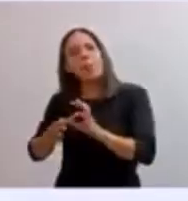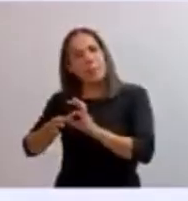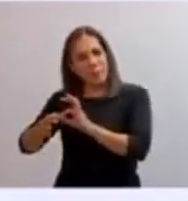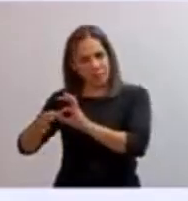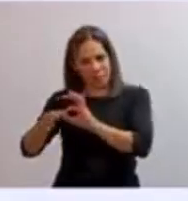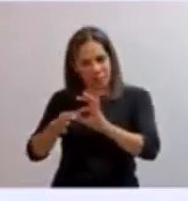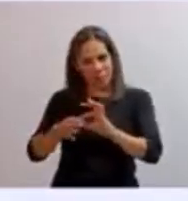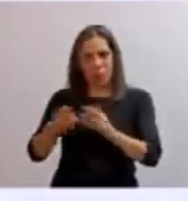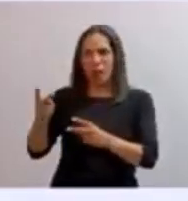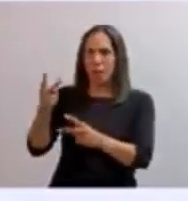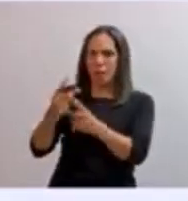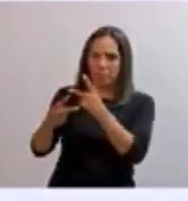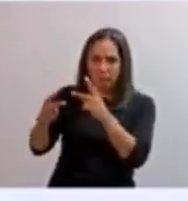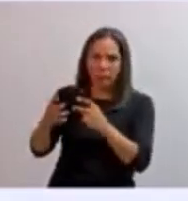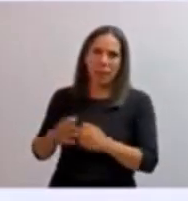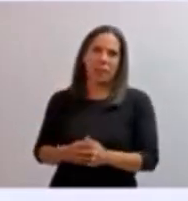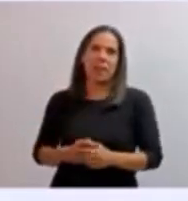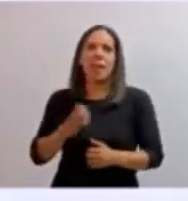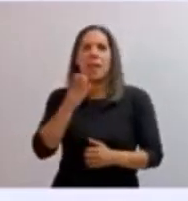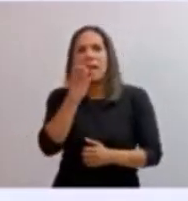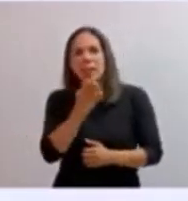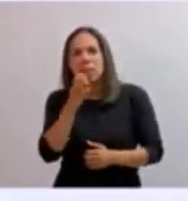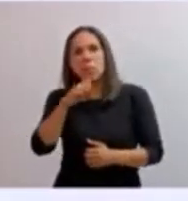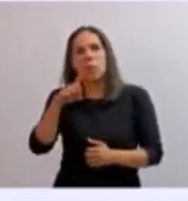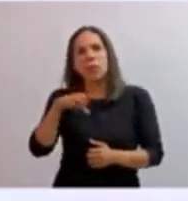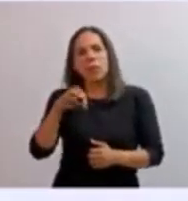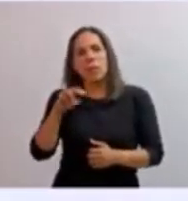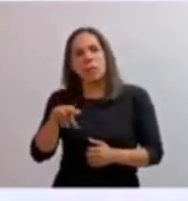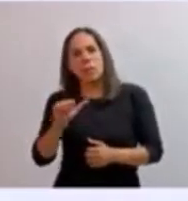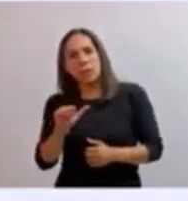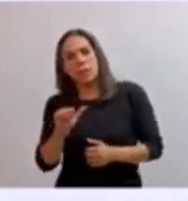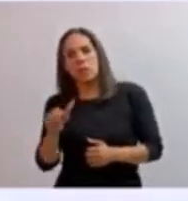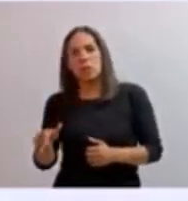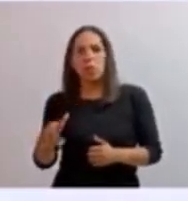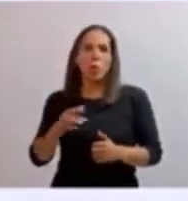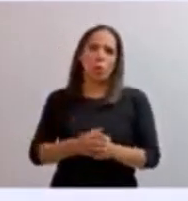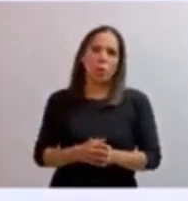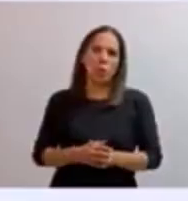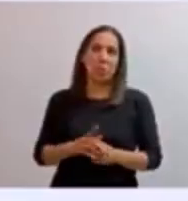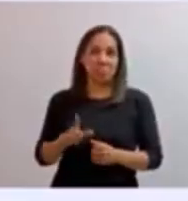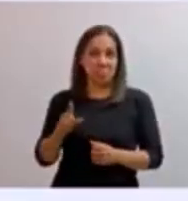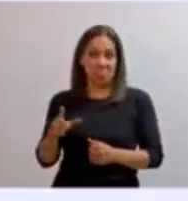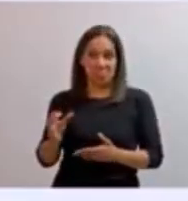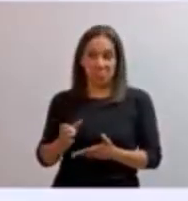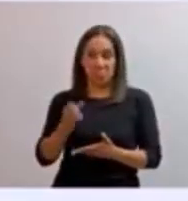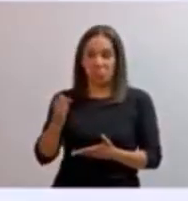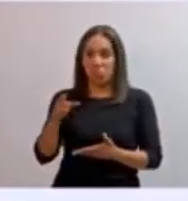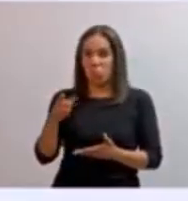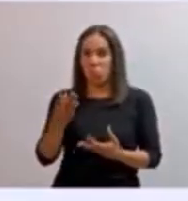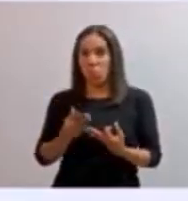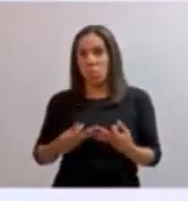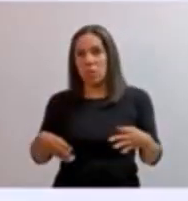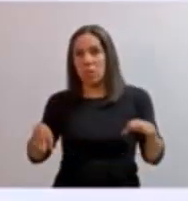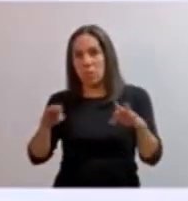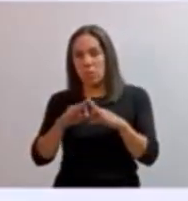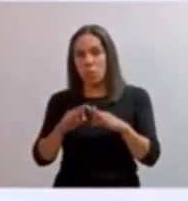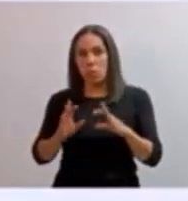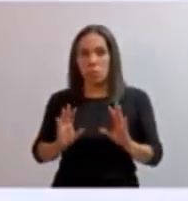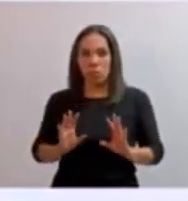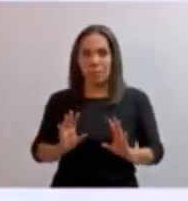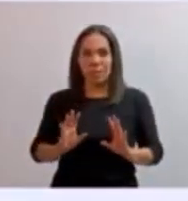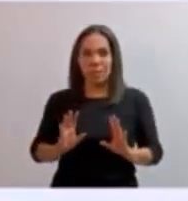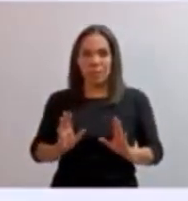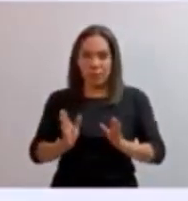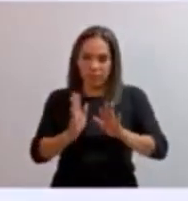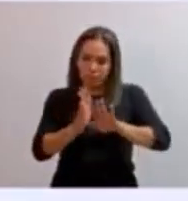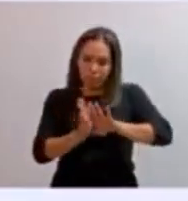¿no? Desde las escuelas, las zonas, y lograr esta parte de transitar no